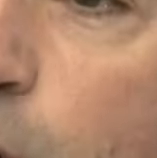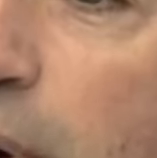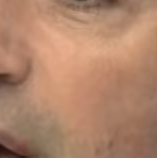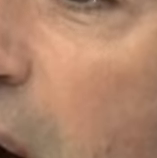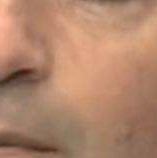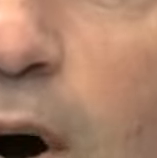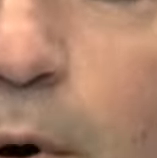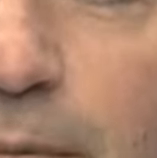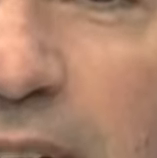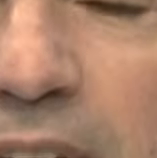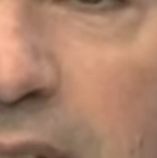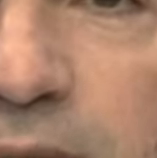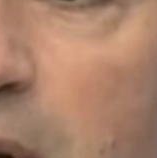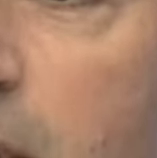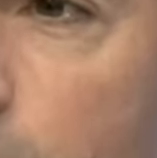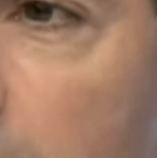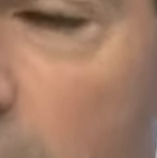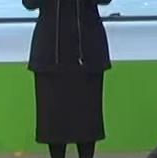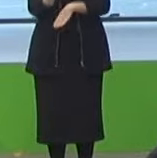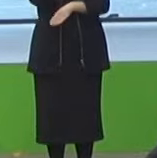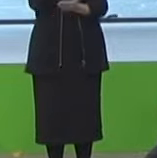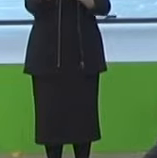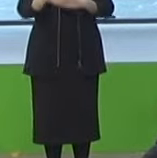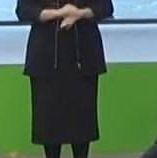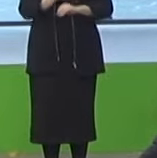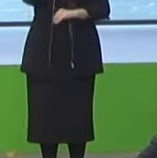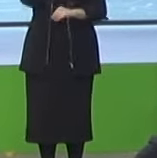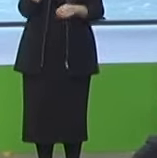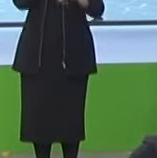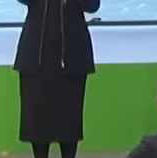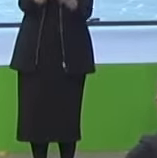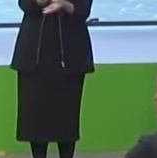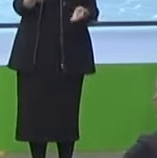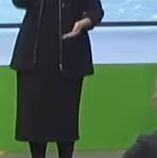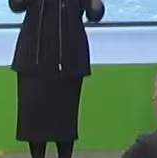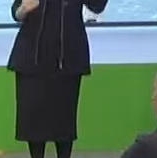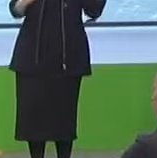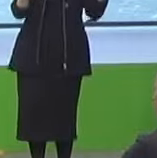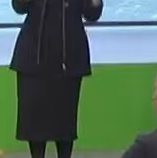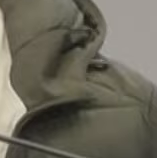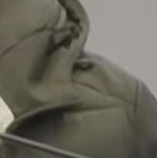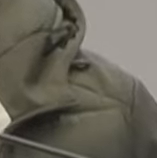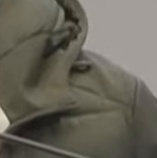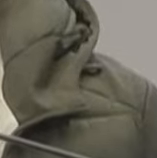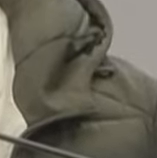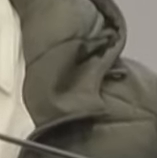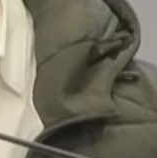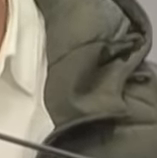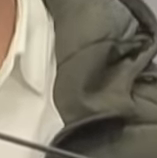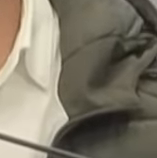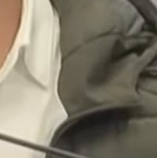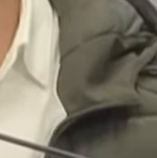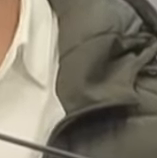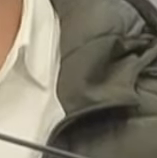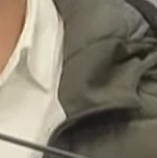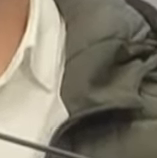el pnv aboga por invertir 3,000 millones creo que no se puede resumir mejor las diferencias en política económica creo que no se pueden